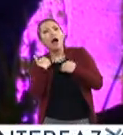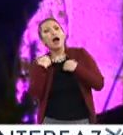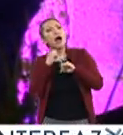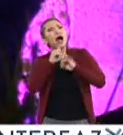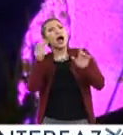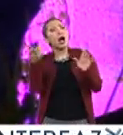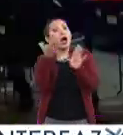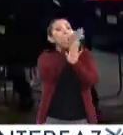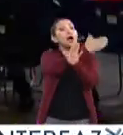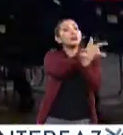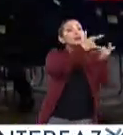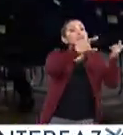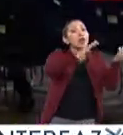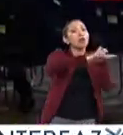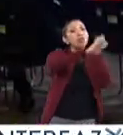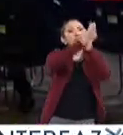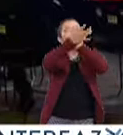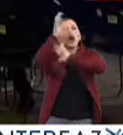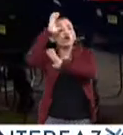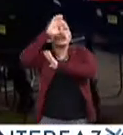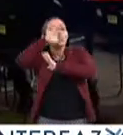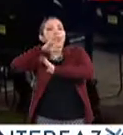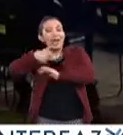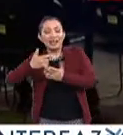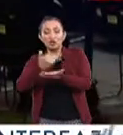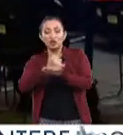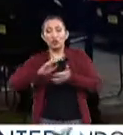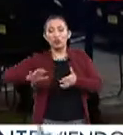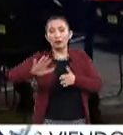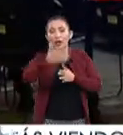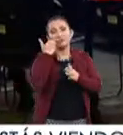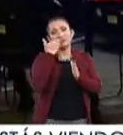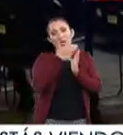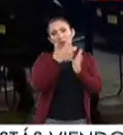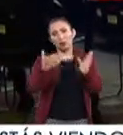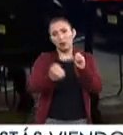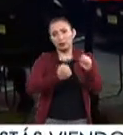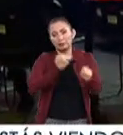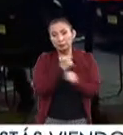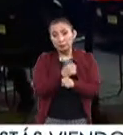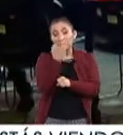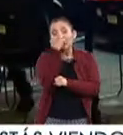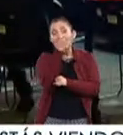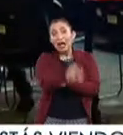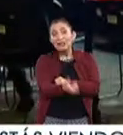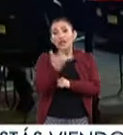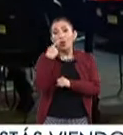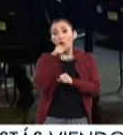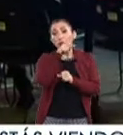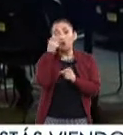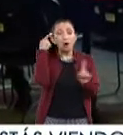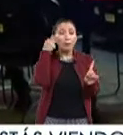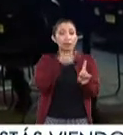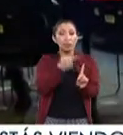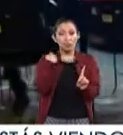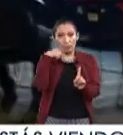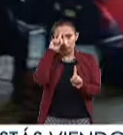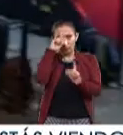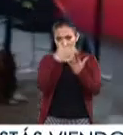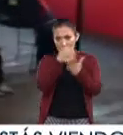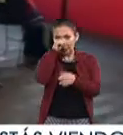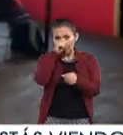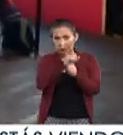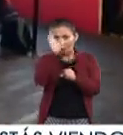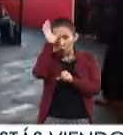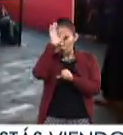entender desde las raíces la evolución de la cultura y civilizaciones a lo largo de los años. Este es uno de los objetivos que se propuso la